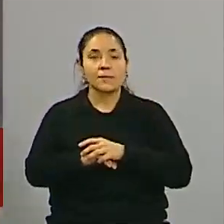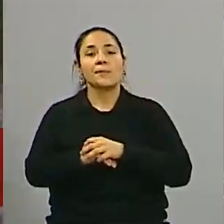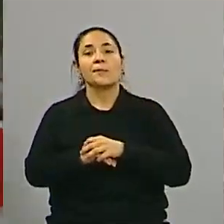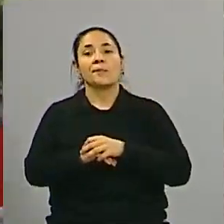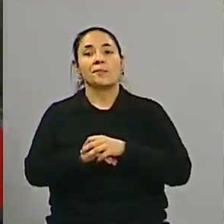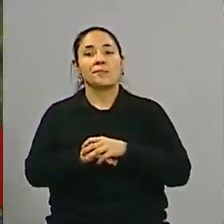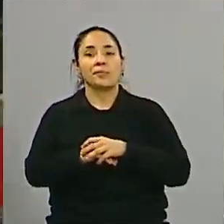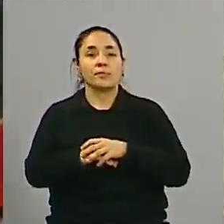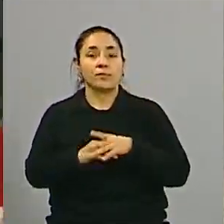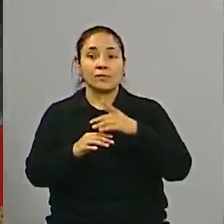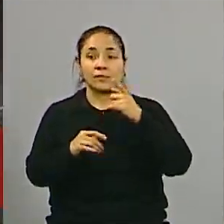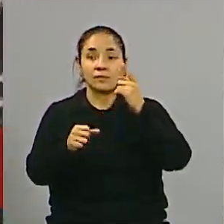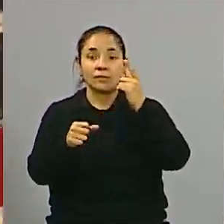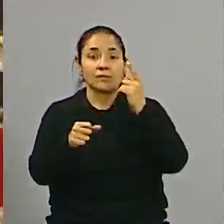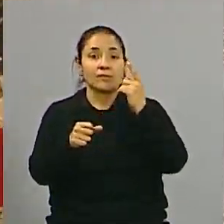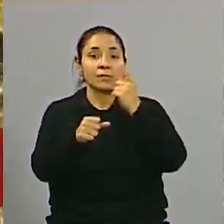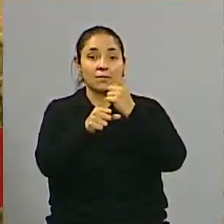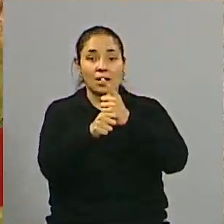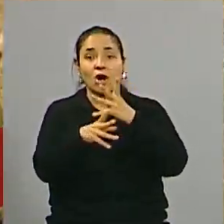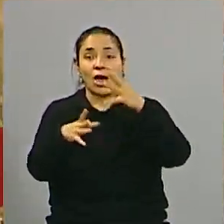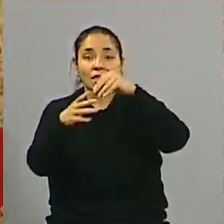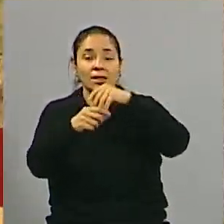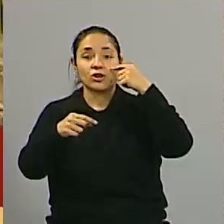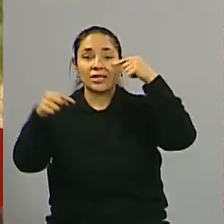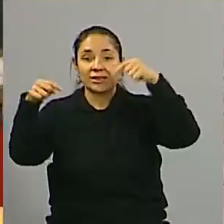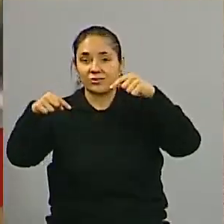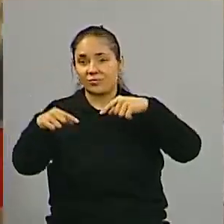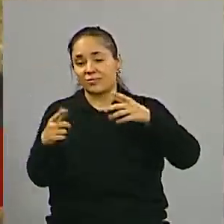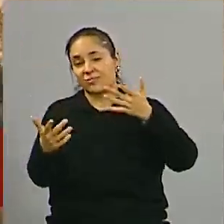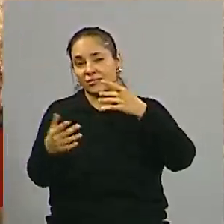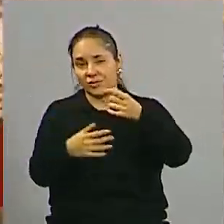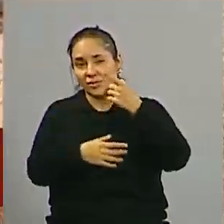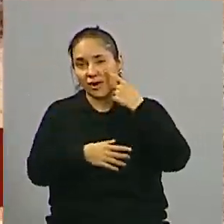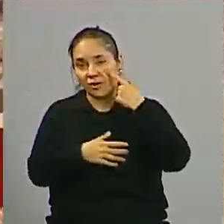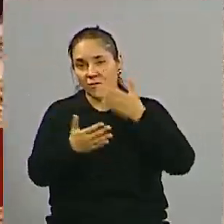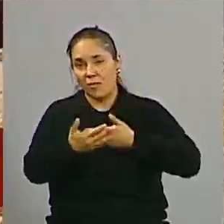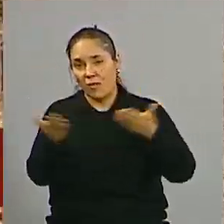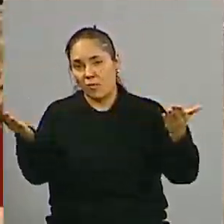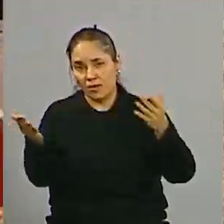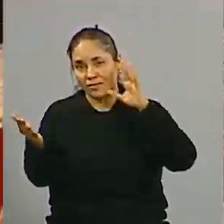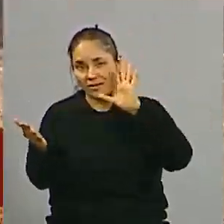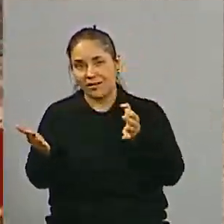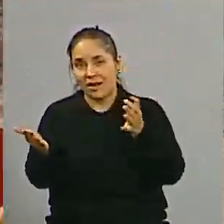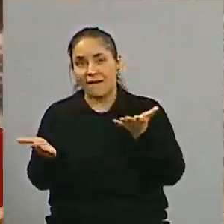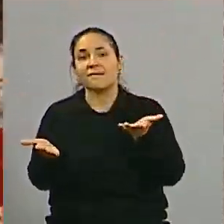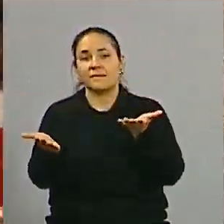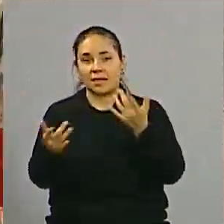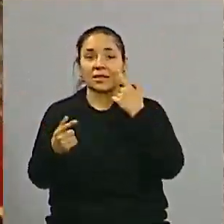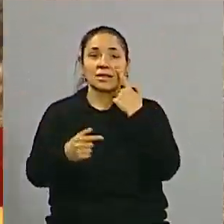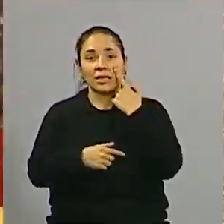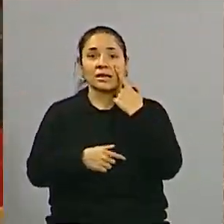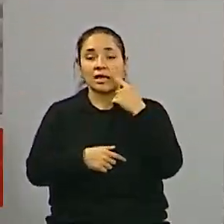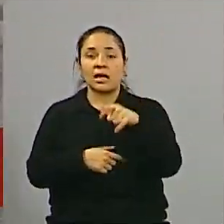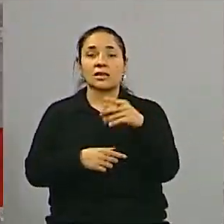Primero institucionalmente, digamos, sí, por el conflicto, bueno, ya que es de público conocimiento, del intendente,